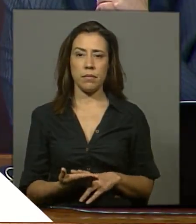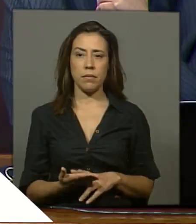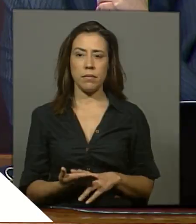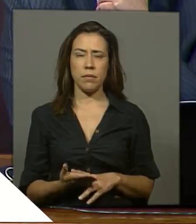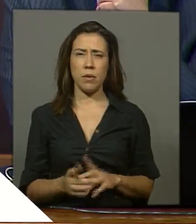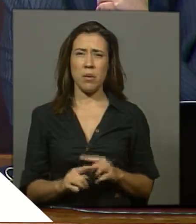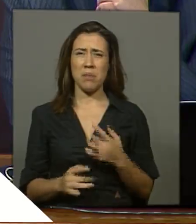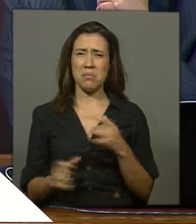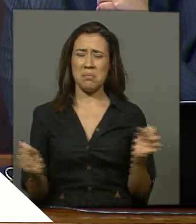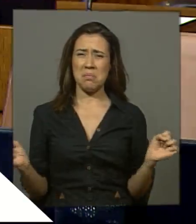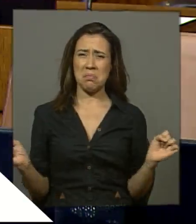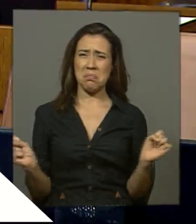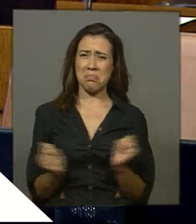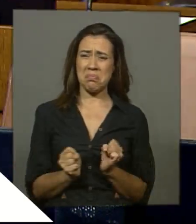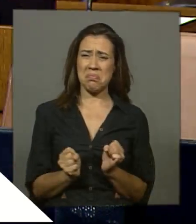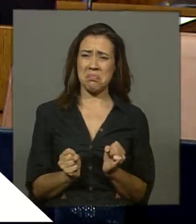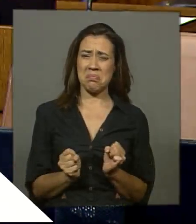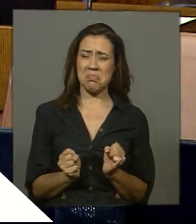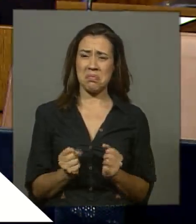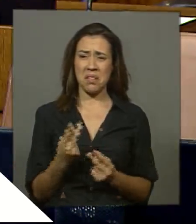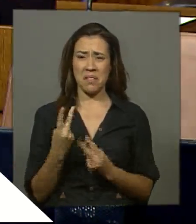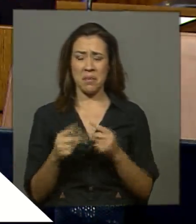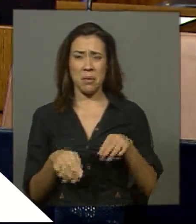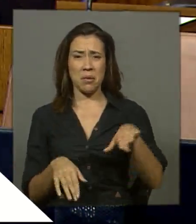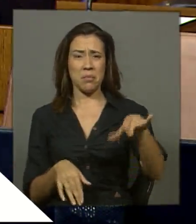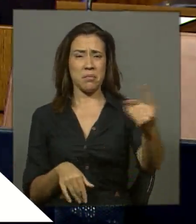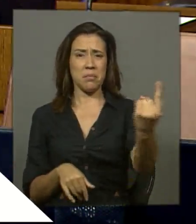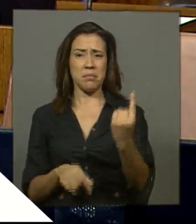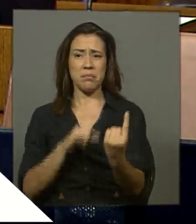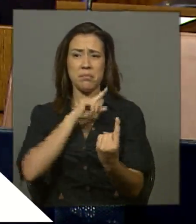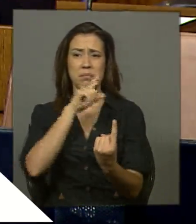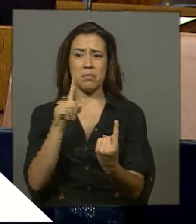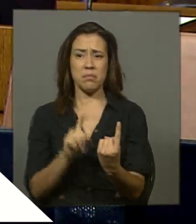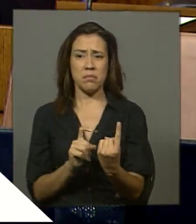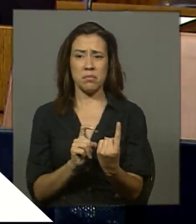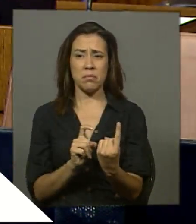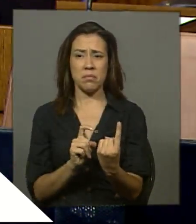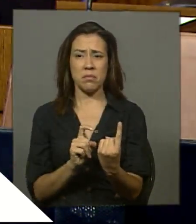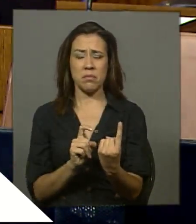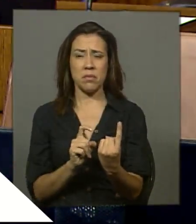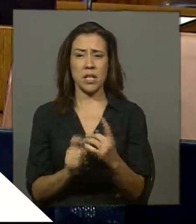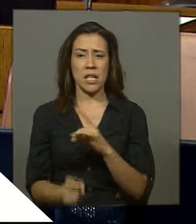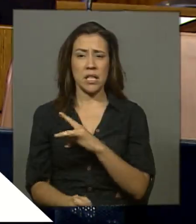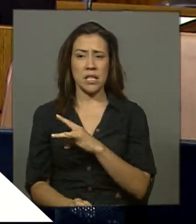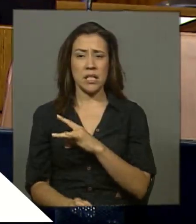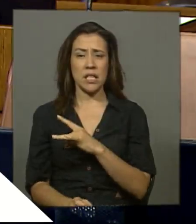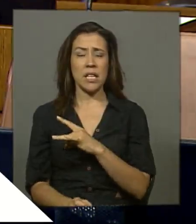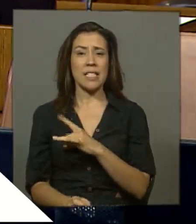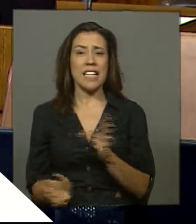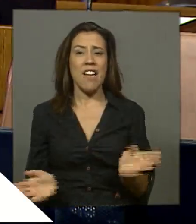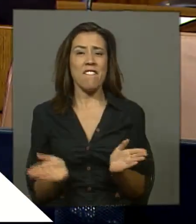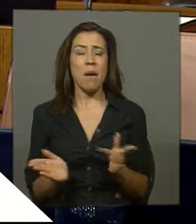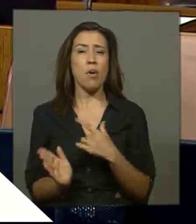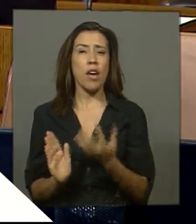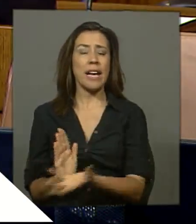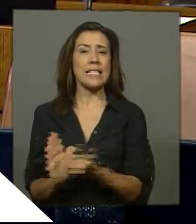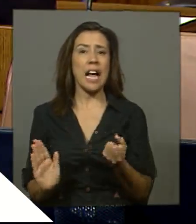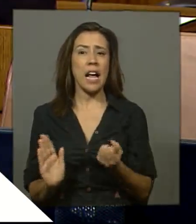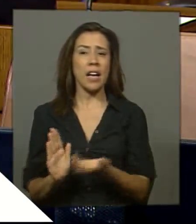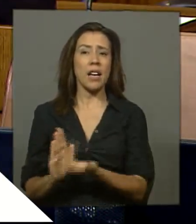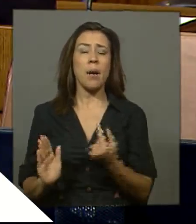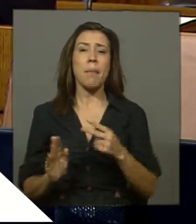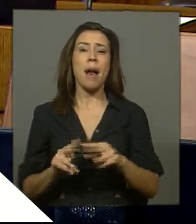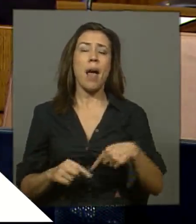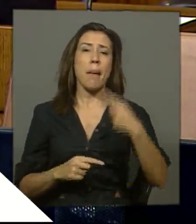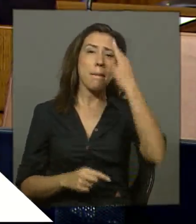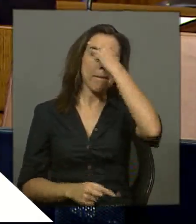indolencia que estemos hoy día en esta interpelación y que chile bamos no haya querido retirarla y poder hacerla en